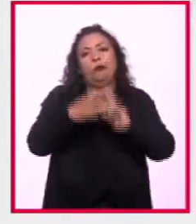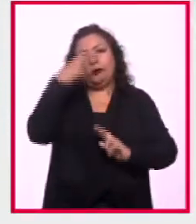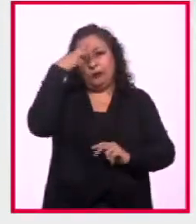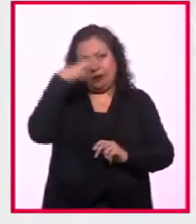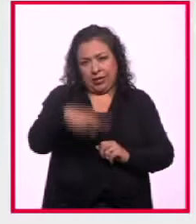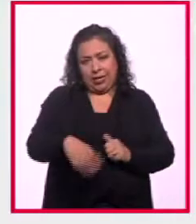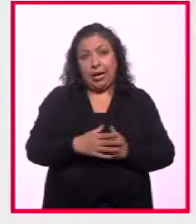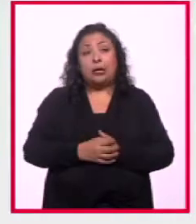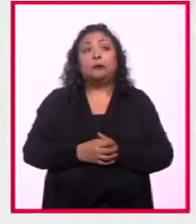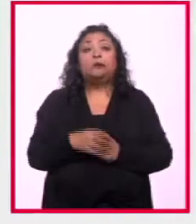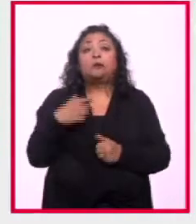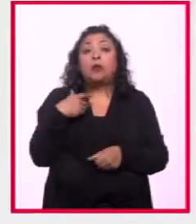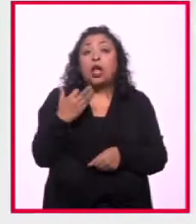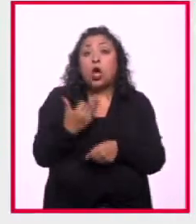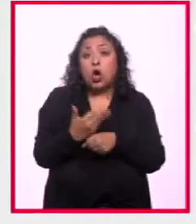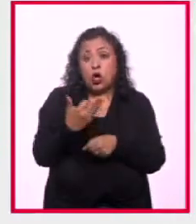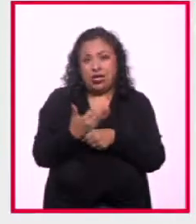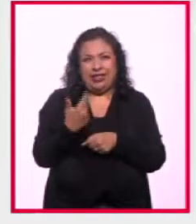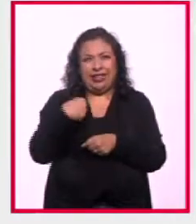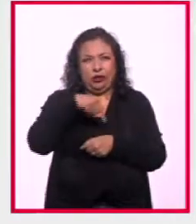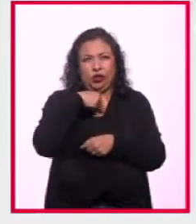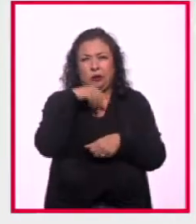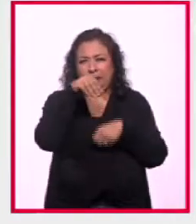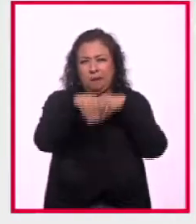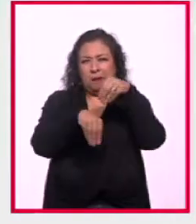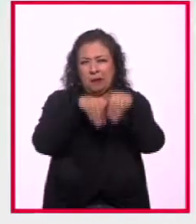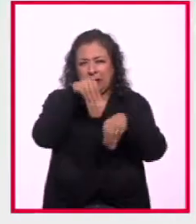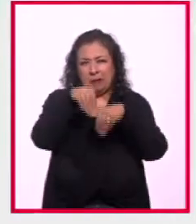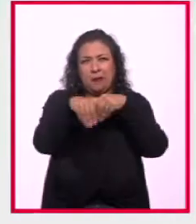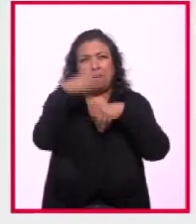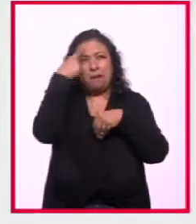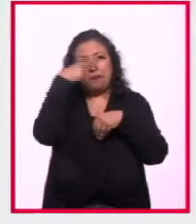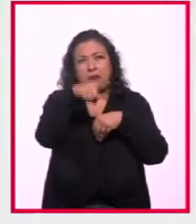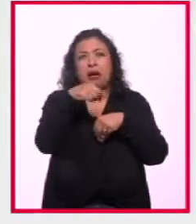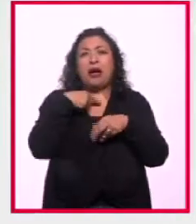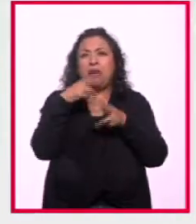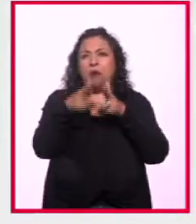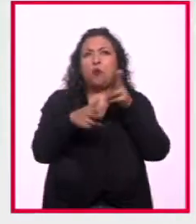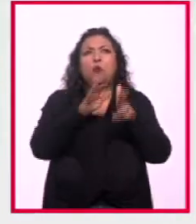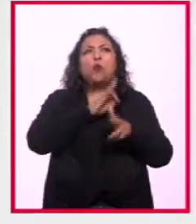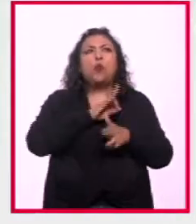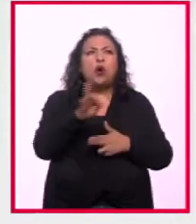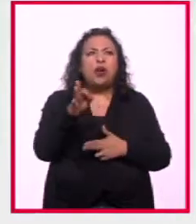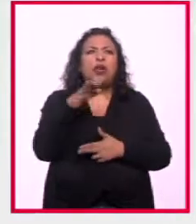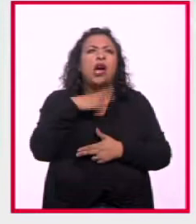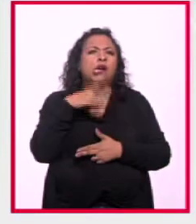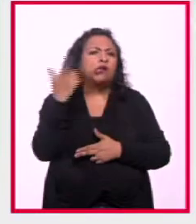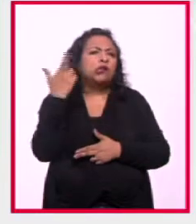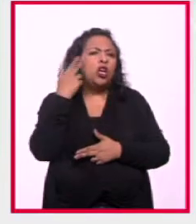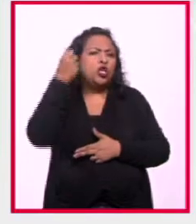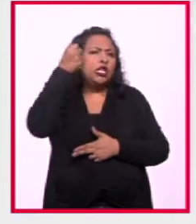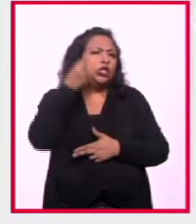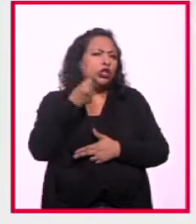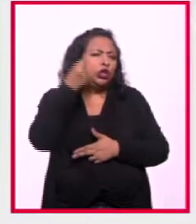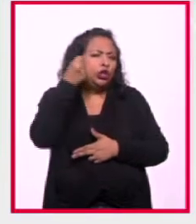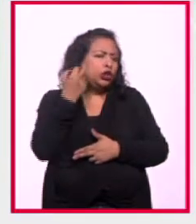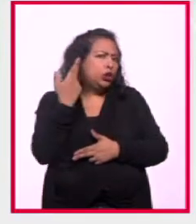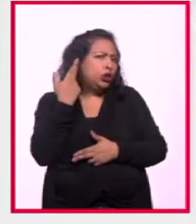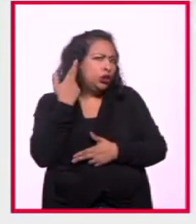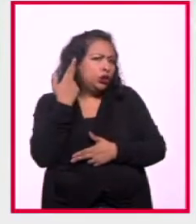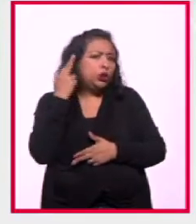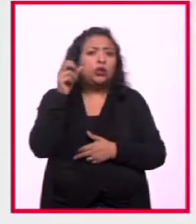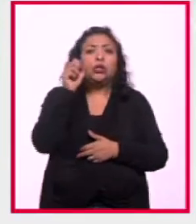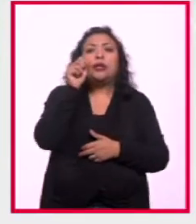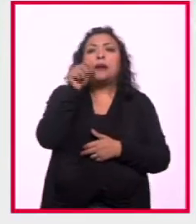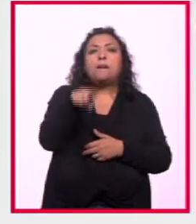y ahorita estamos montando para que la locomotora pueda tener comida de silbato y un